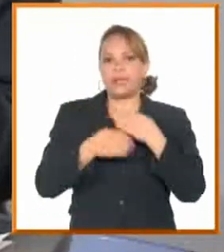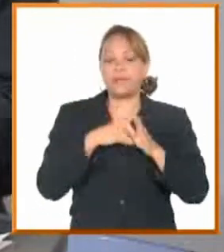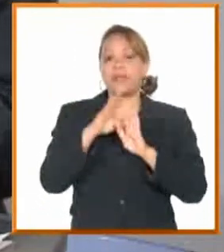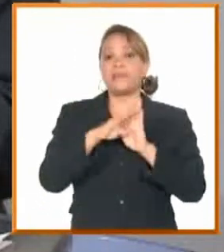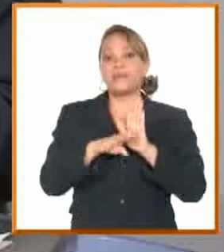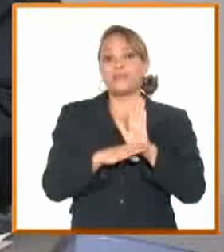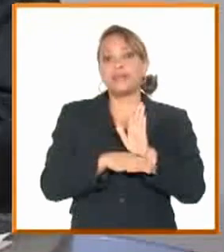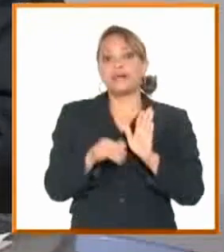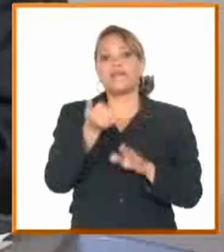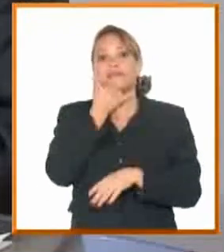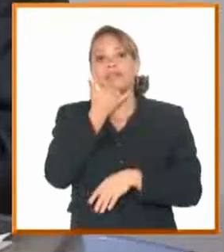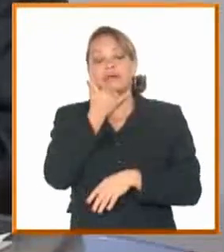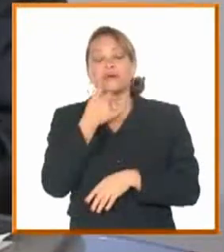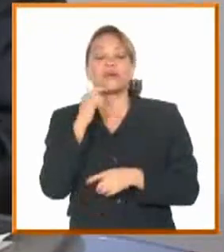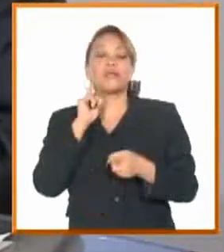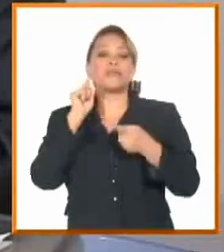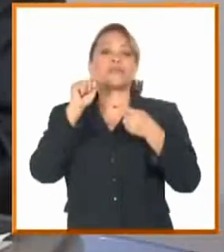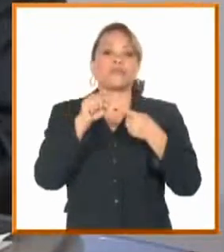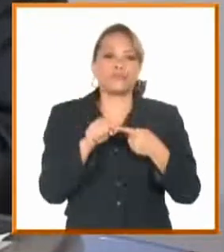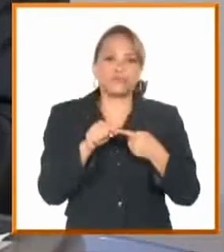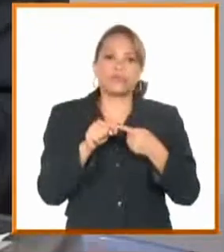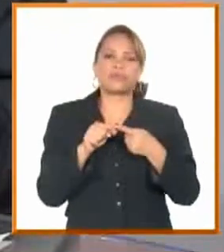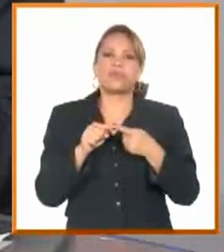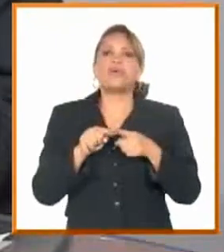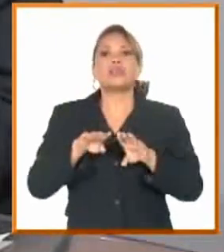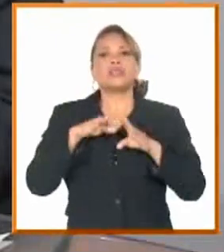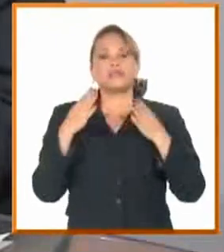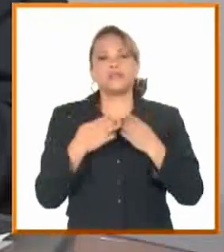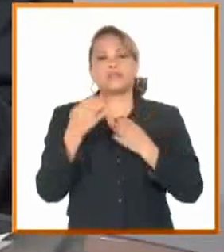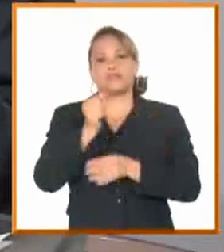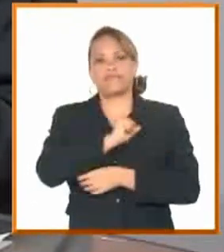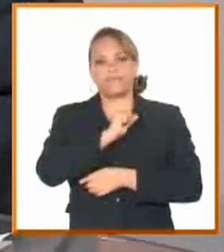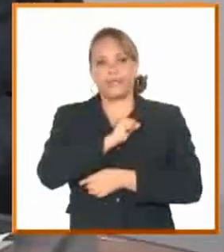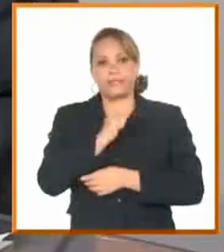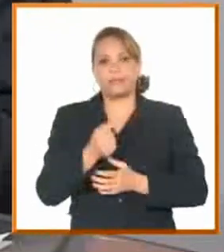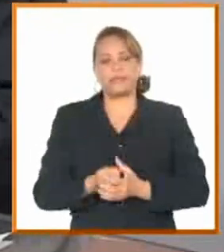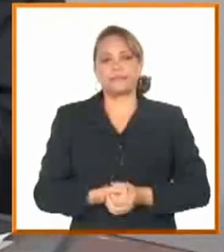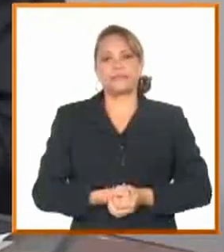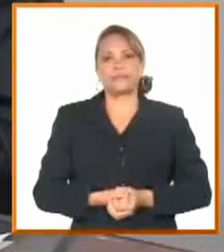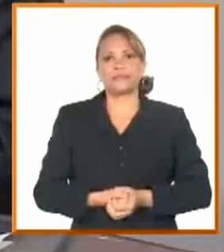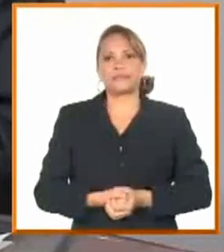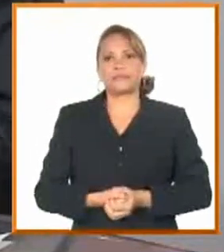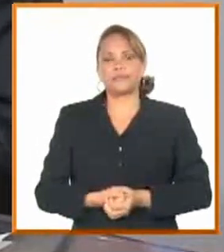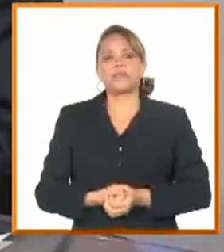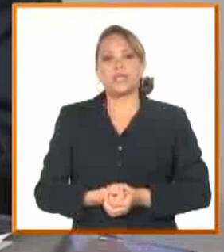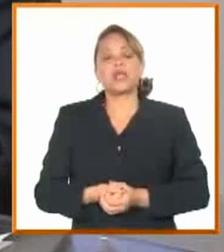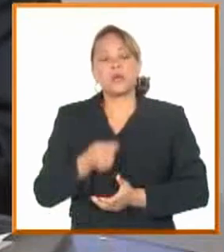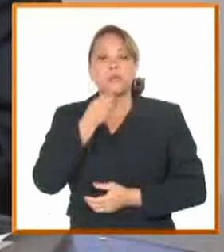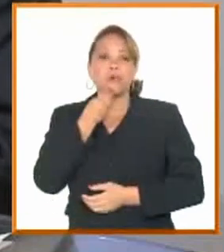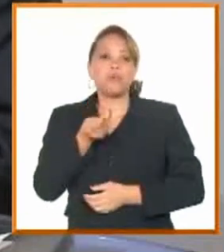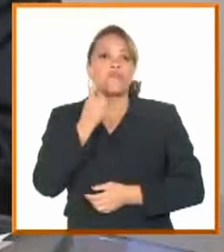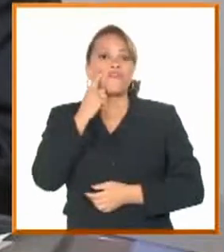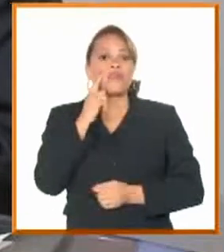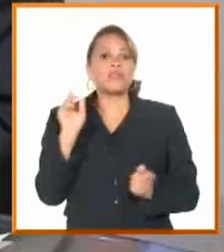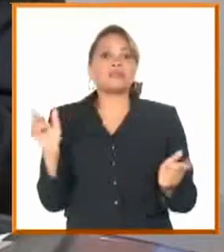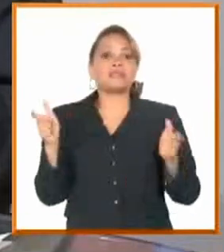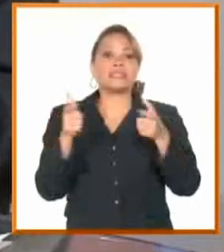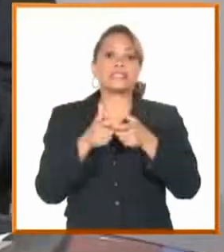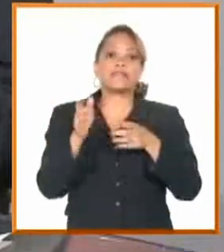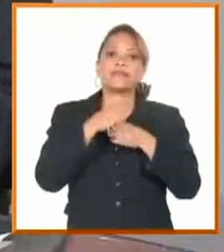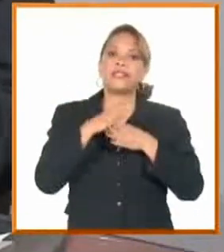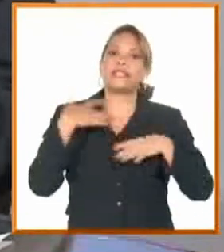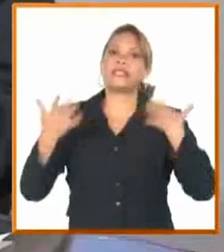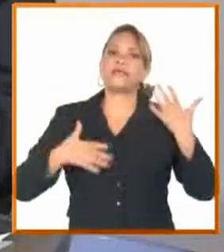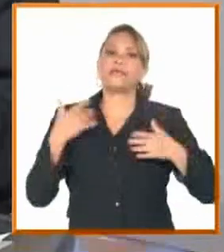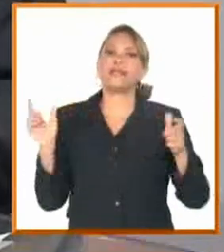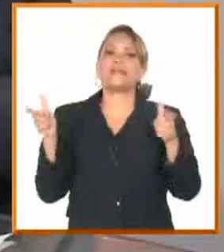efectos de los propósitos de lo que estamos implementando. Pero hay que decir que sí, que hay disminución de un conjunto de actividades, se va a